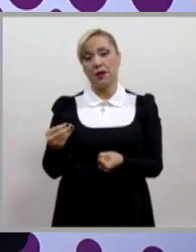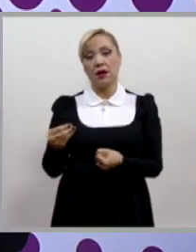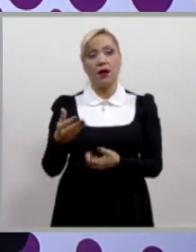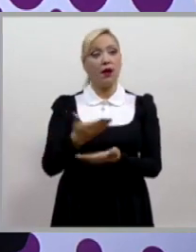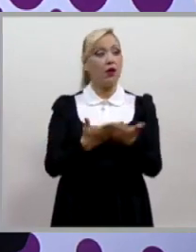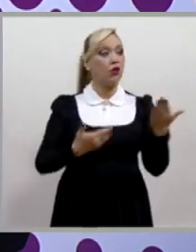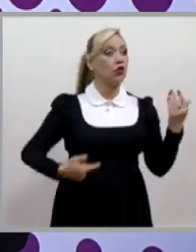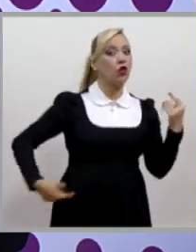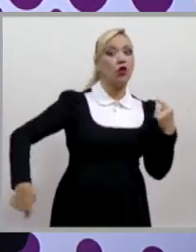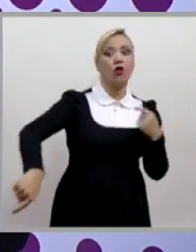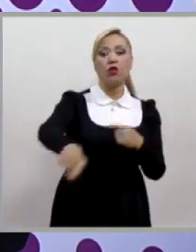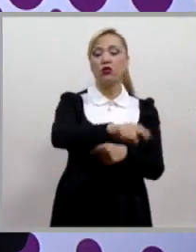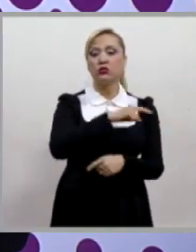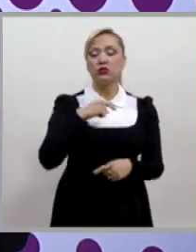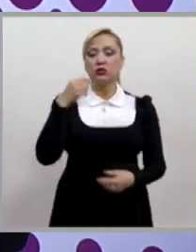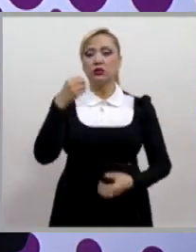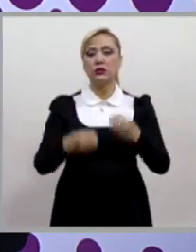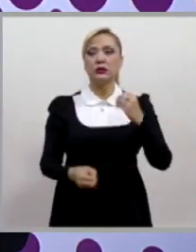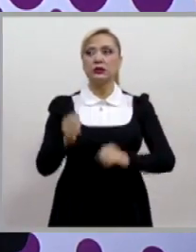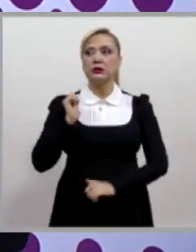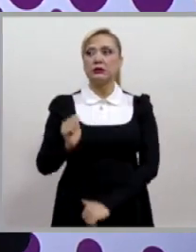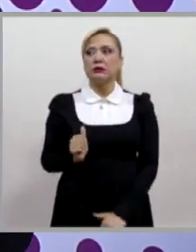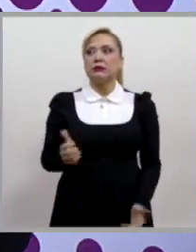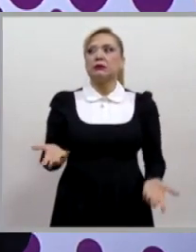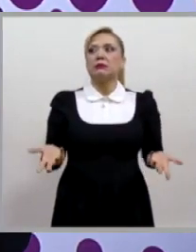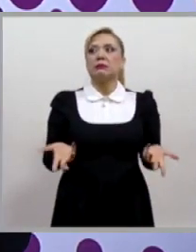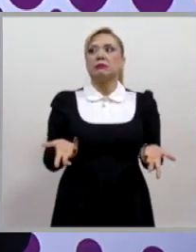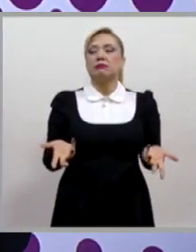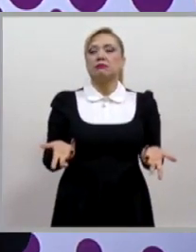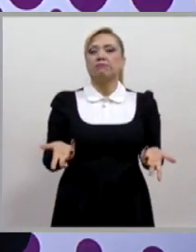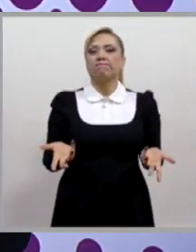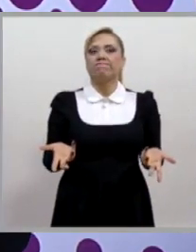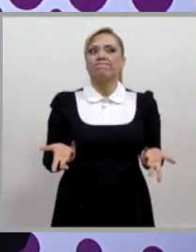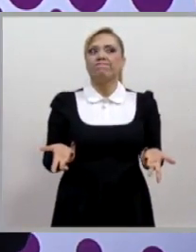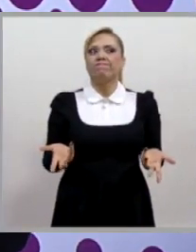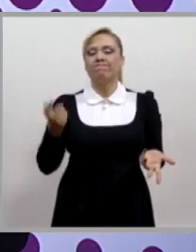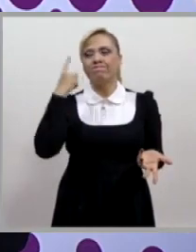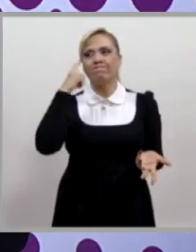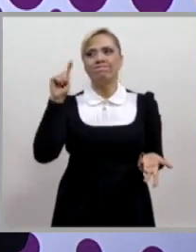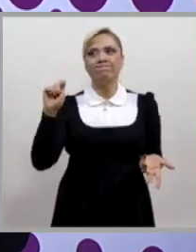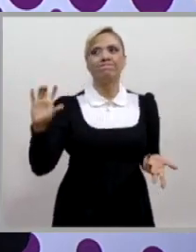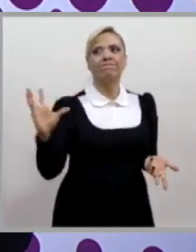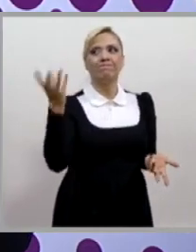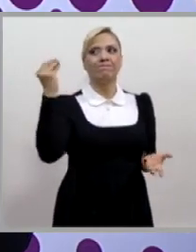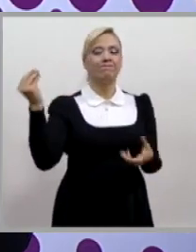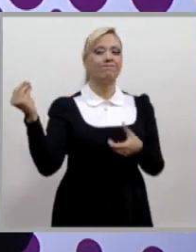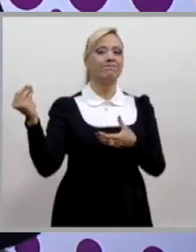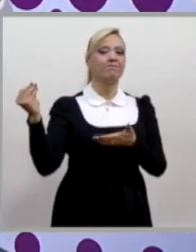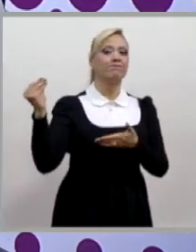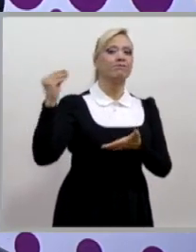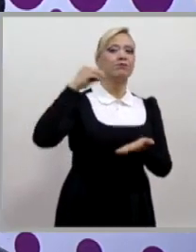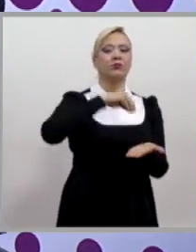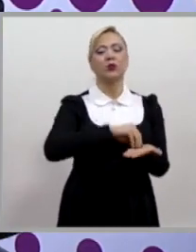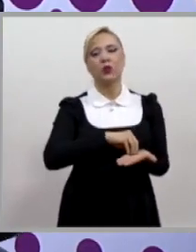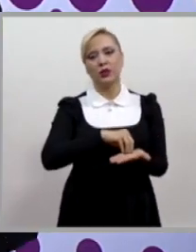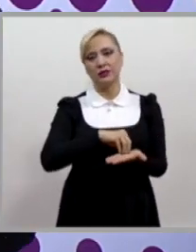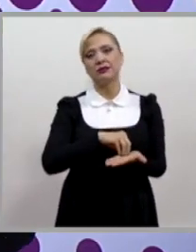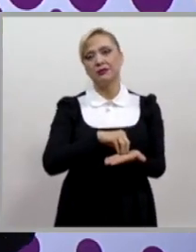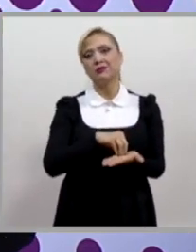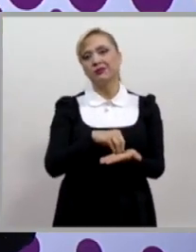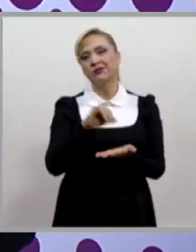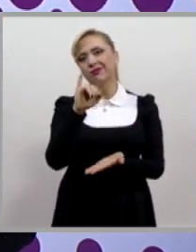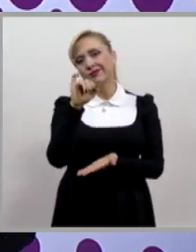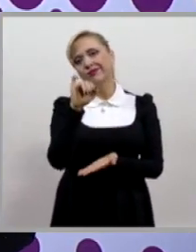aprendizaje que tenía el Poder Judicial, pues se aceleró, ¿no? Y nos vimos obligados a